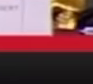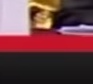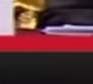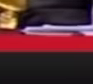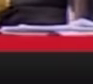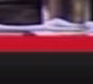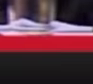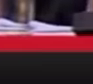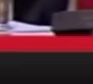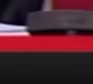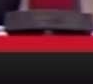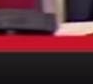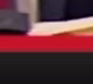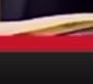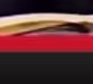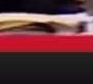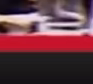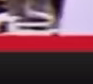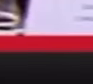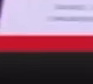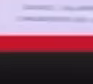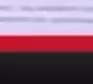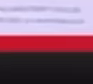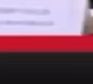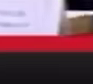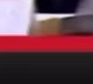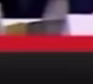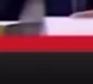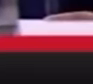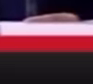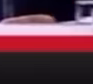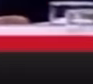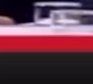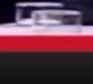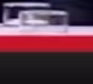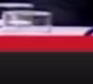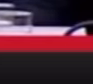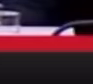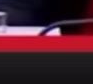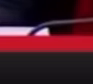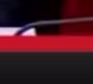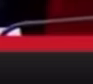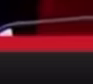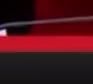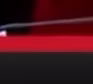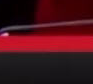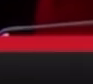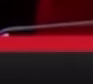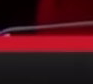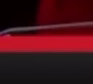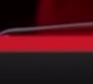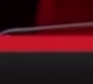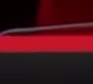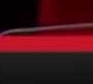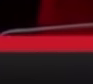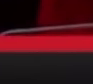para precisar, porque me parece muy interesante. O sea, en el TUPA, que ahora contempla un coeficiente para área libre, que no